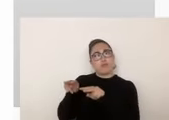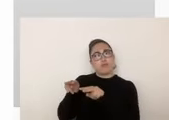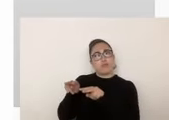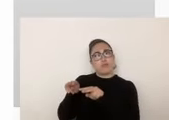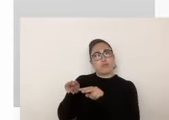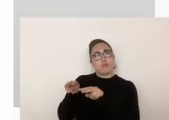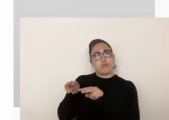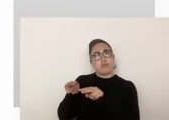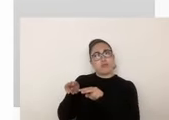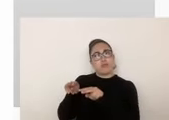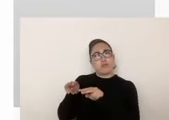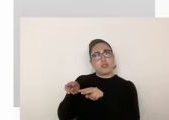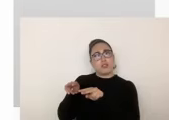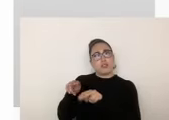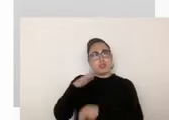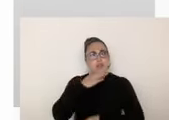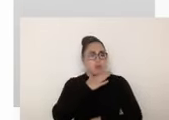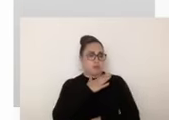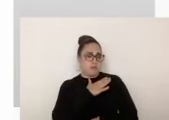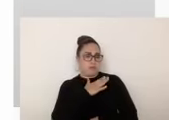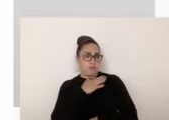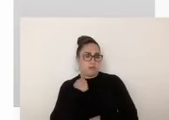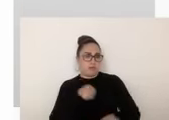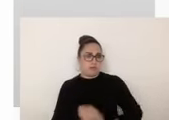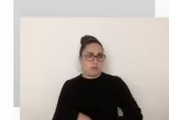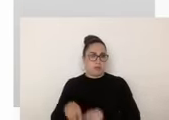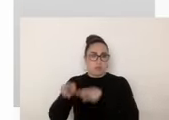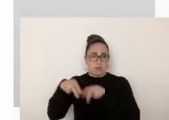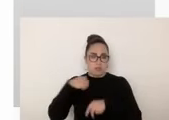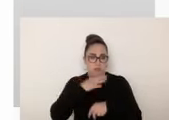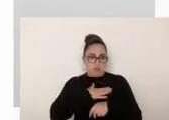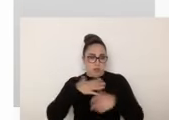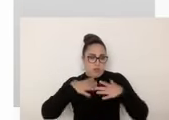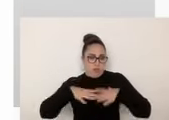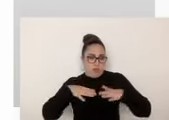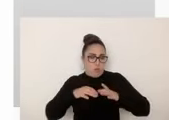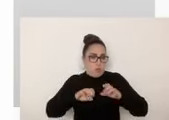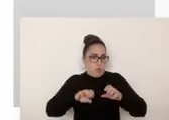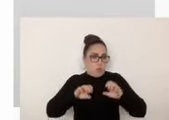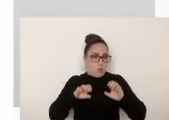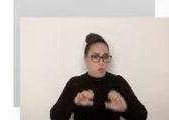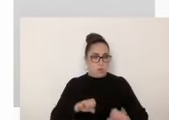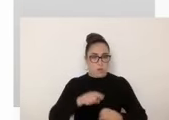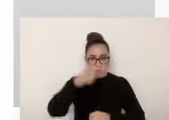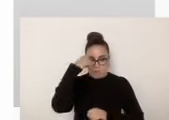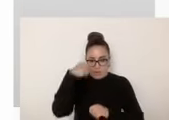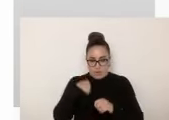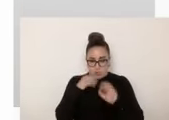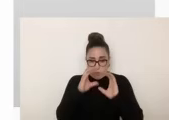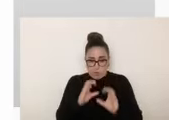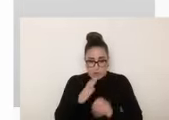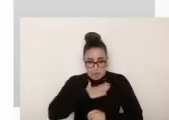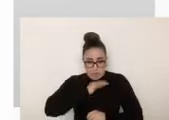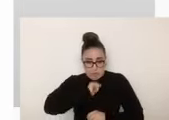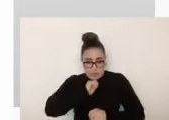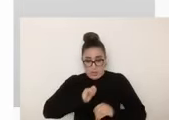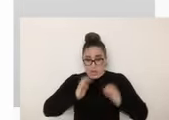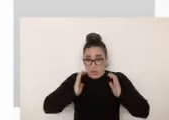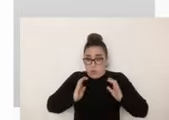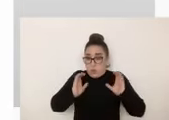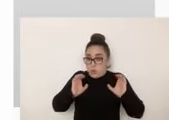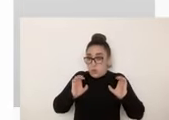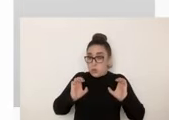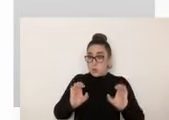mi Armani de gran valor, y entonces para salvar mi Armani de gran valor, lo que hago es